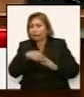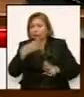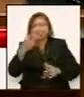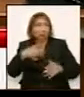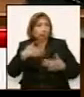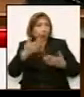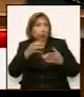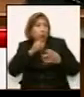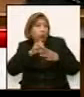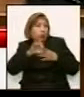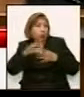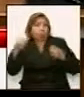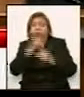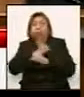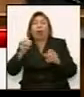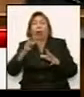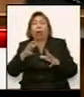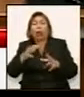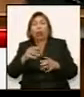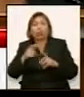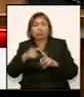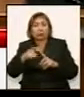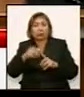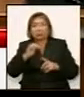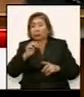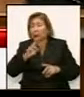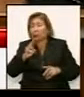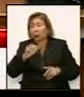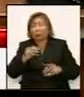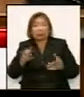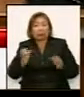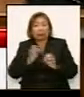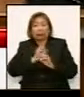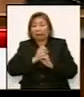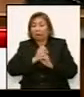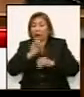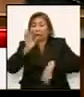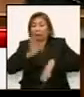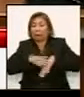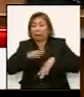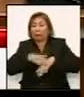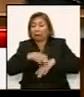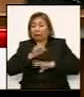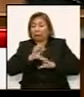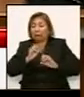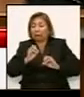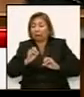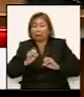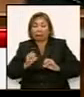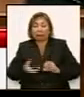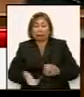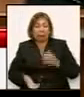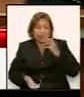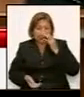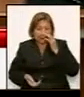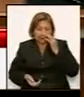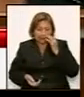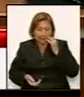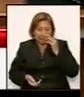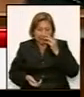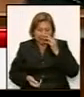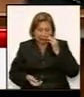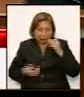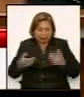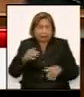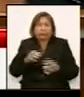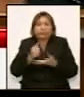puede transmitir un atentado terrorista sin que ninguna alerta sin ningún este ninguna tabla hay